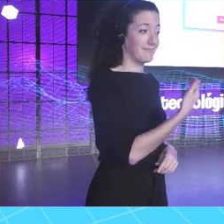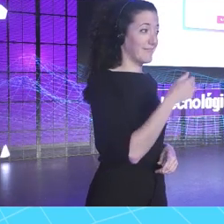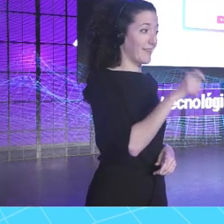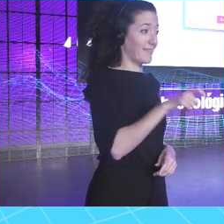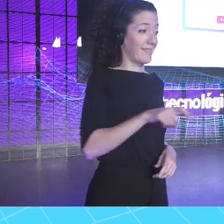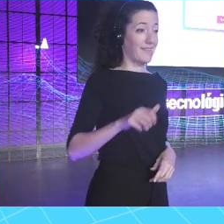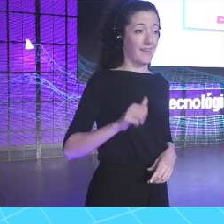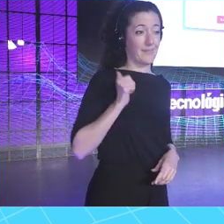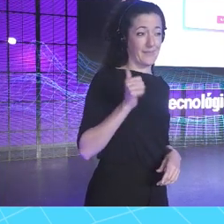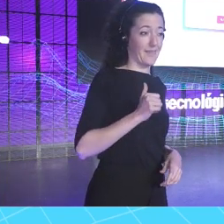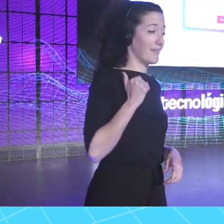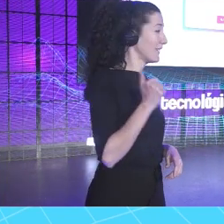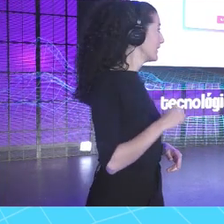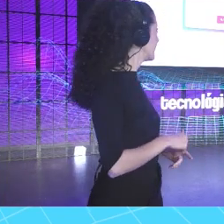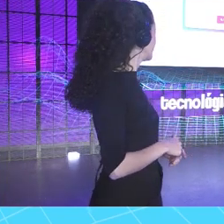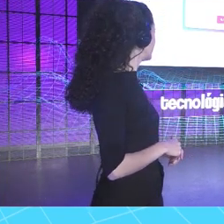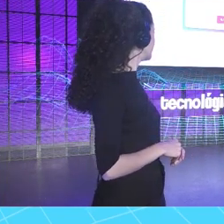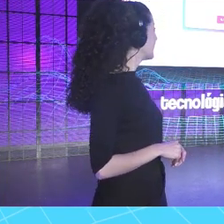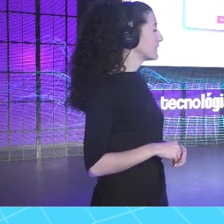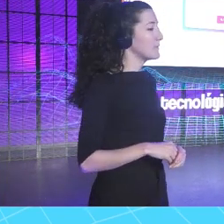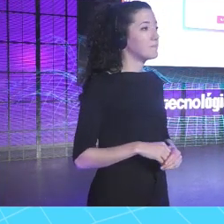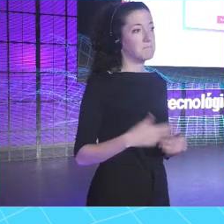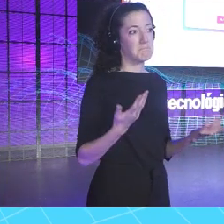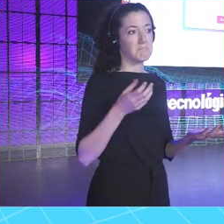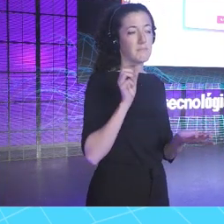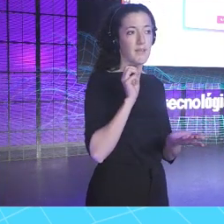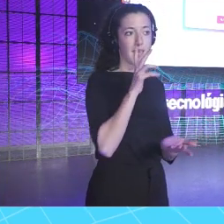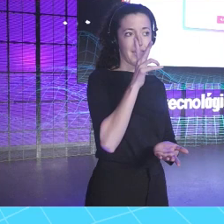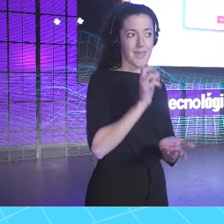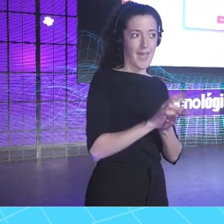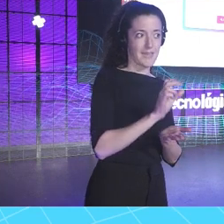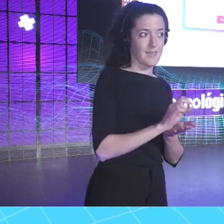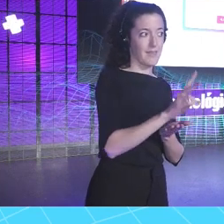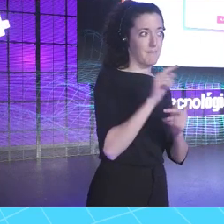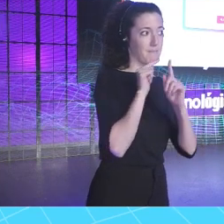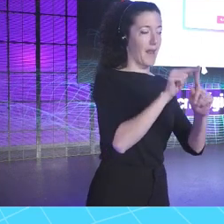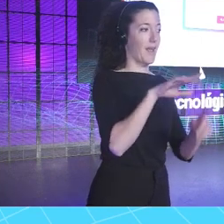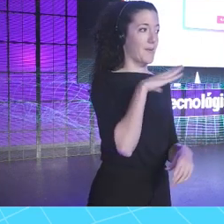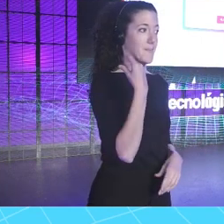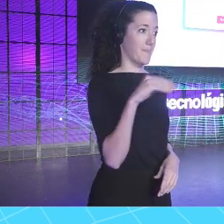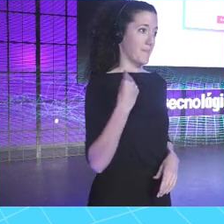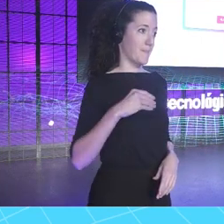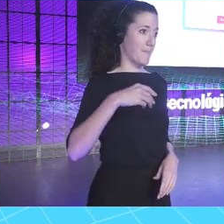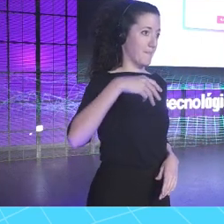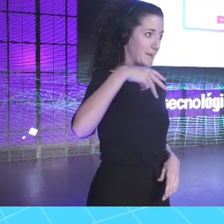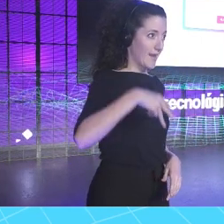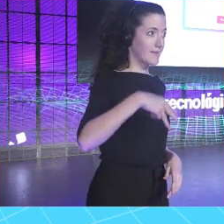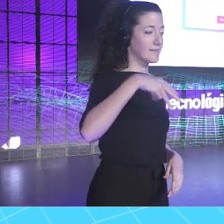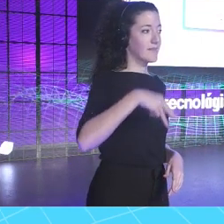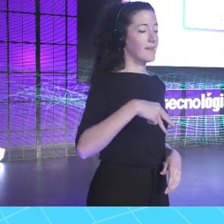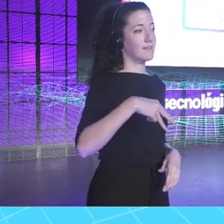aquí a hiking para millennials is startup esto se llama